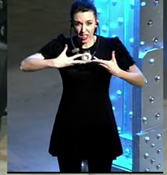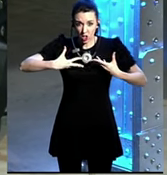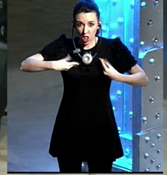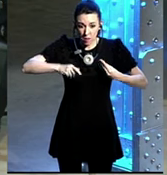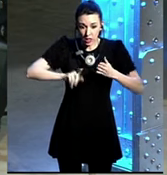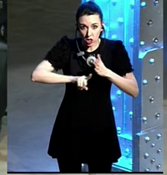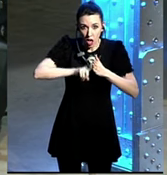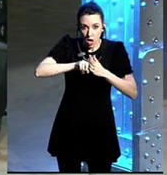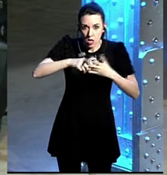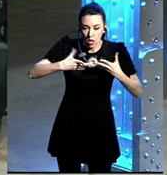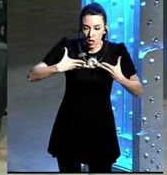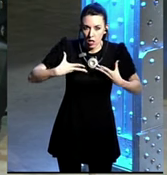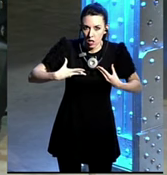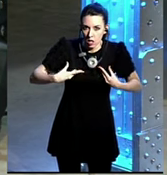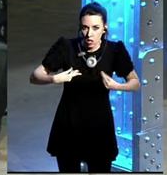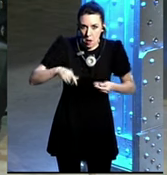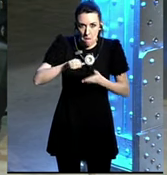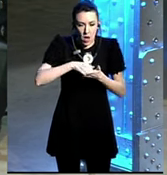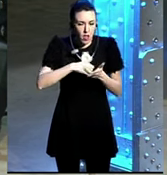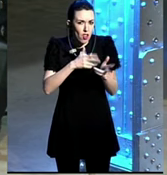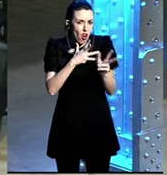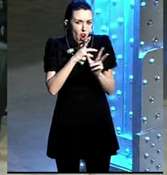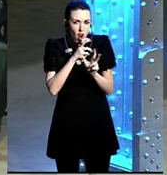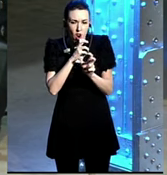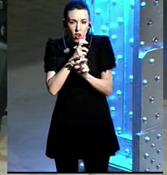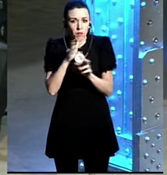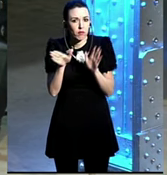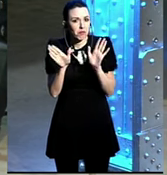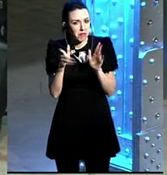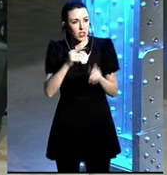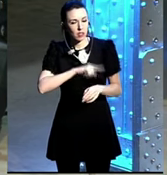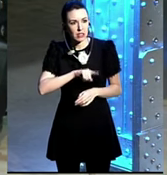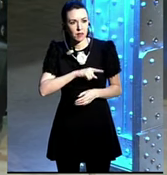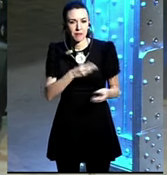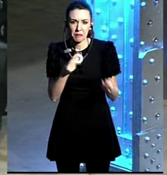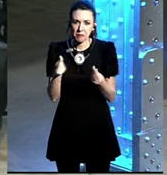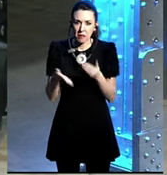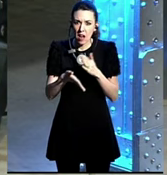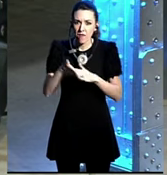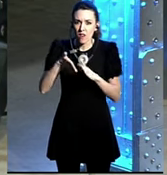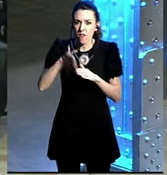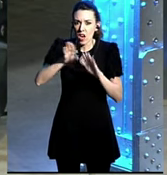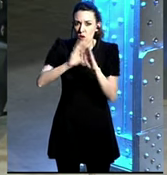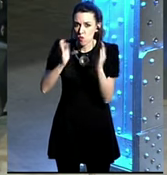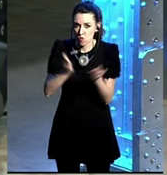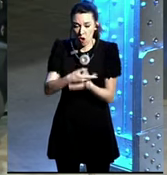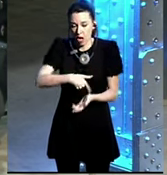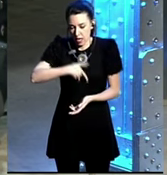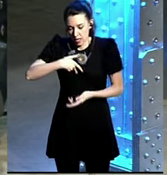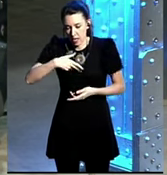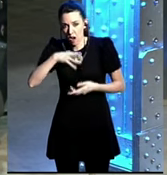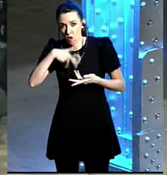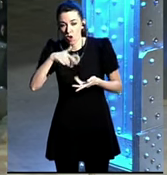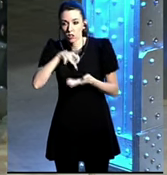algo desolador, vacío y terrible. Pero sí que siento que hay una tendencia en el mundo, a grandes rasgos a día de